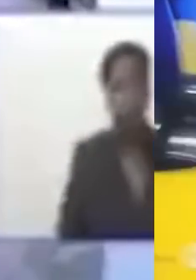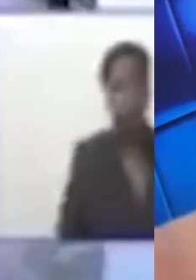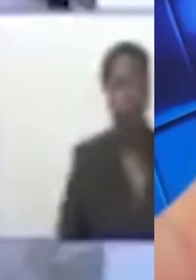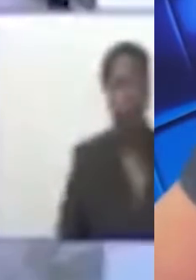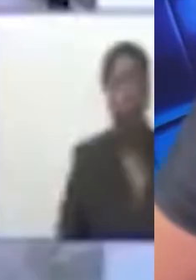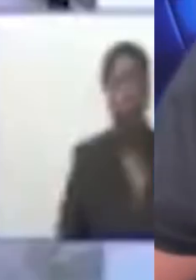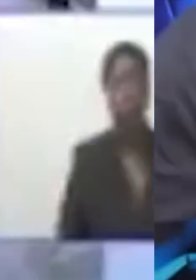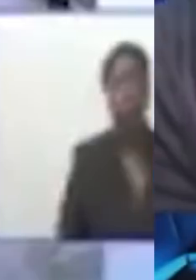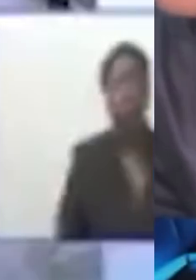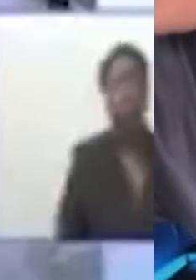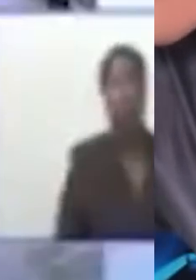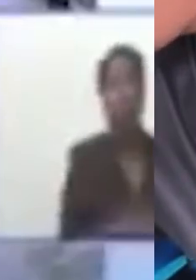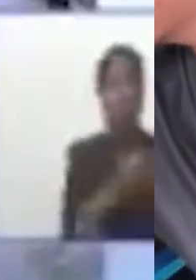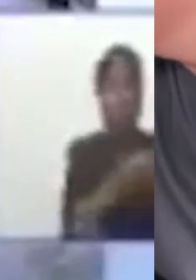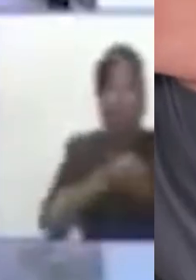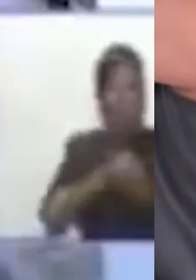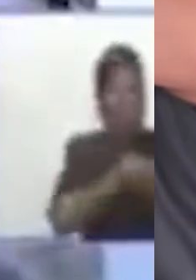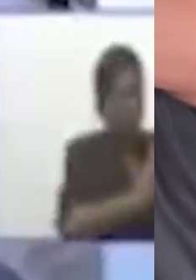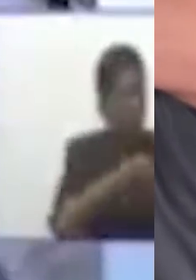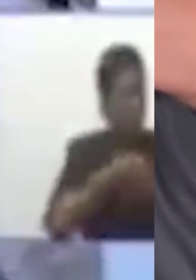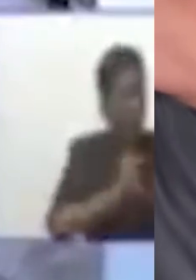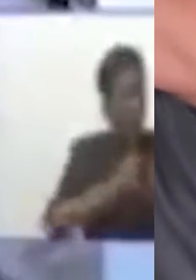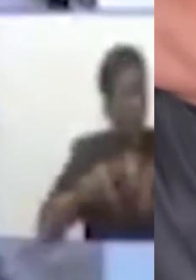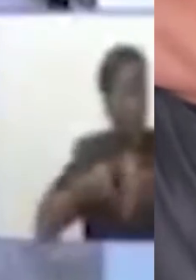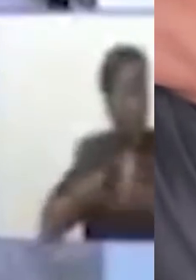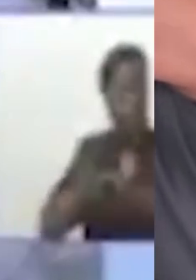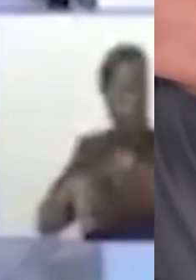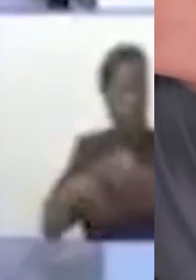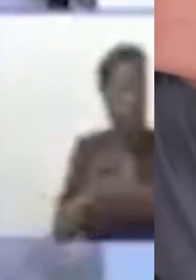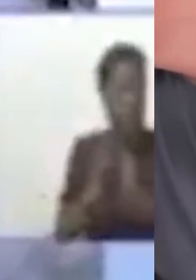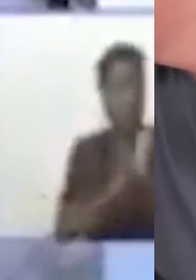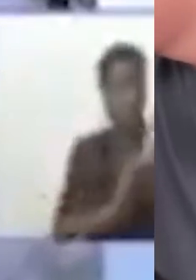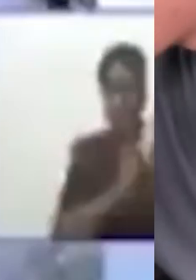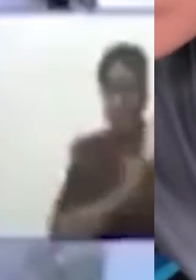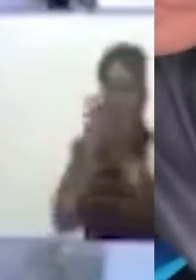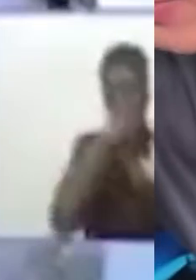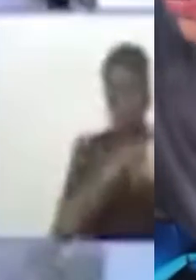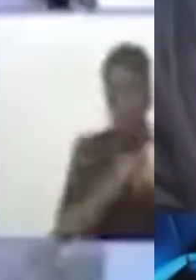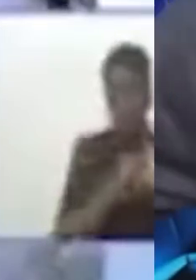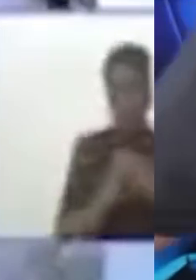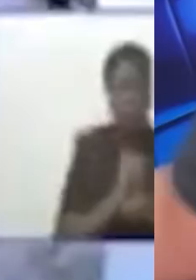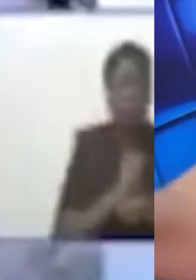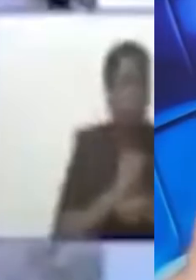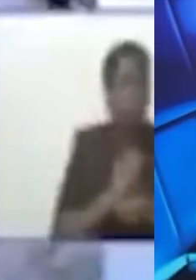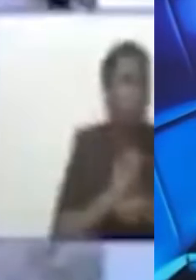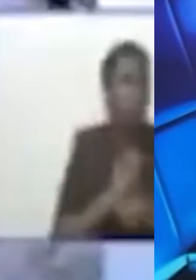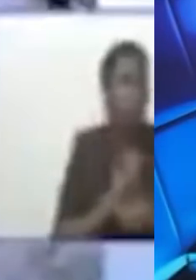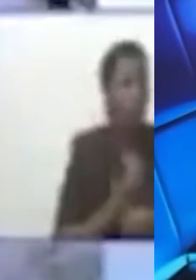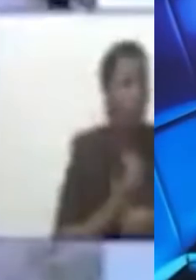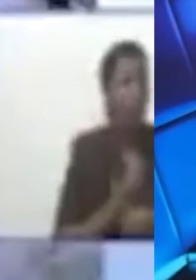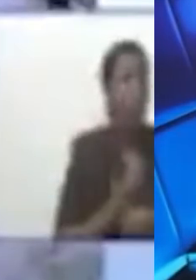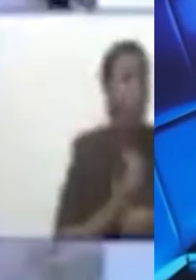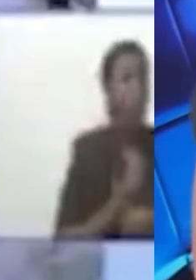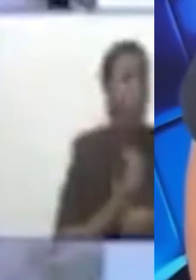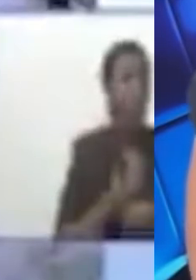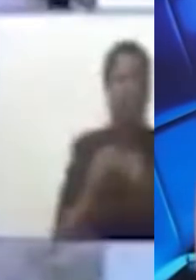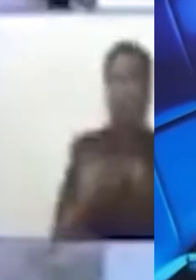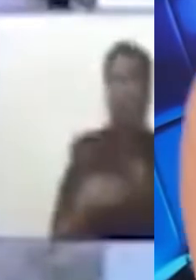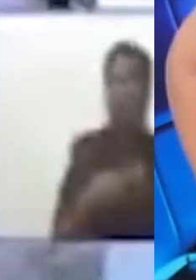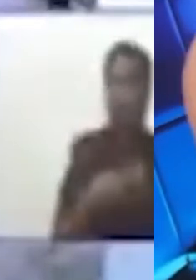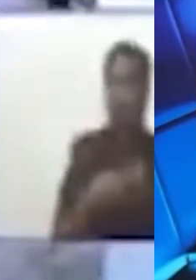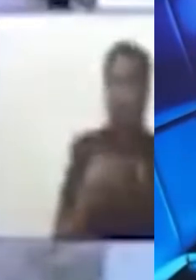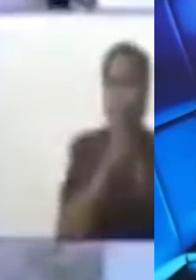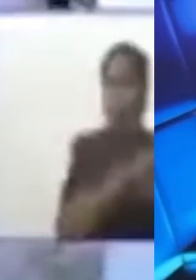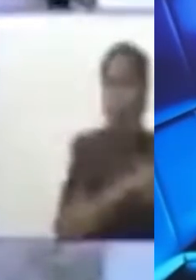acumulen cadáveres ahí, como en los primeros días de agosto, como usted mencionó. Pero este tema pasa por un tema de documentación, ¿o por